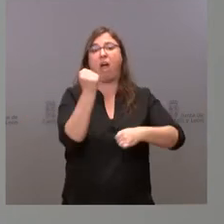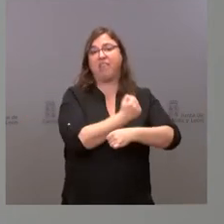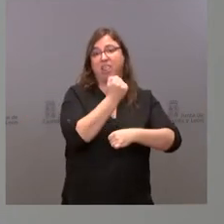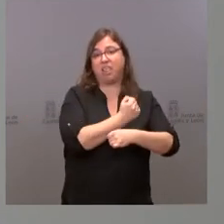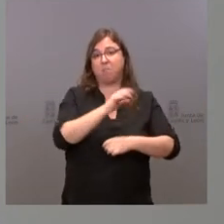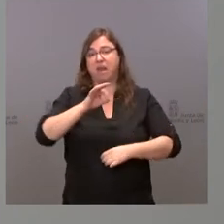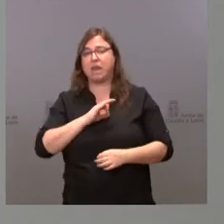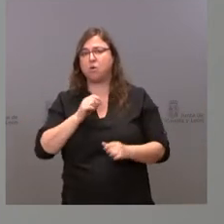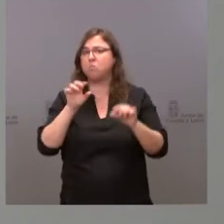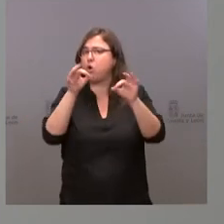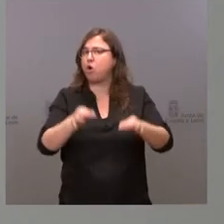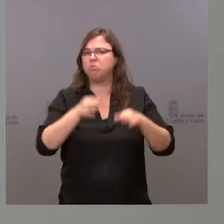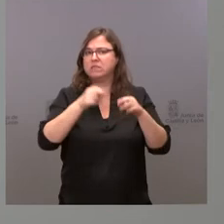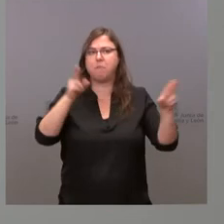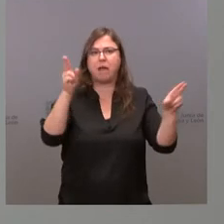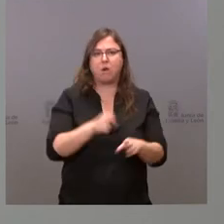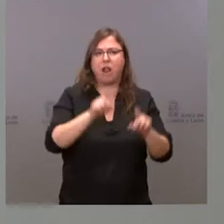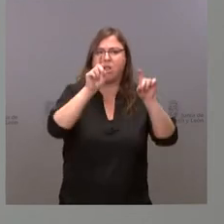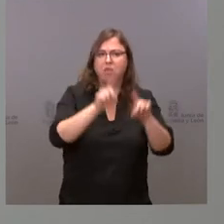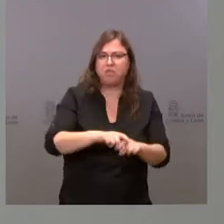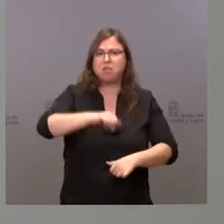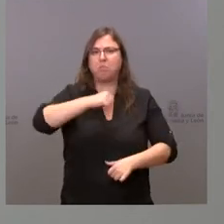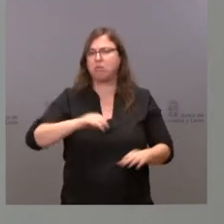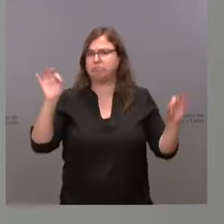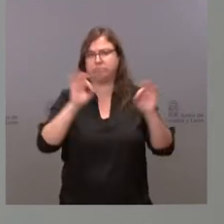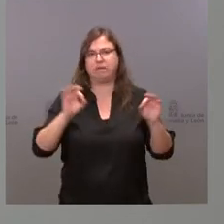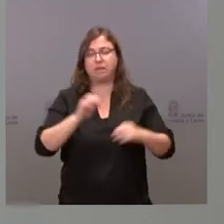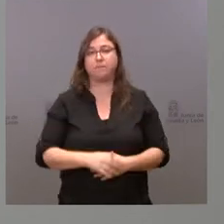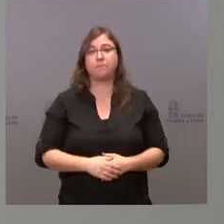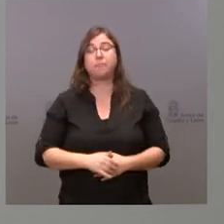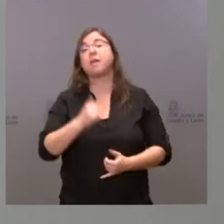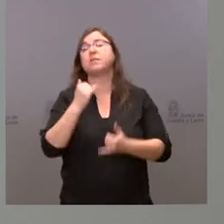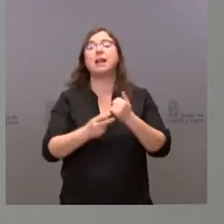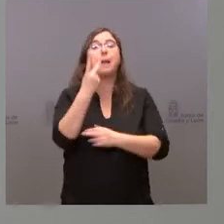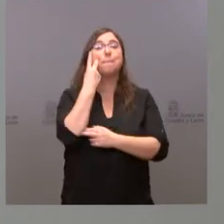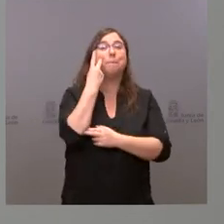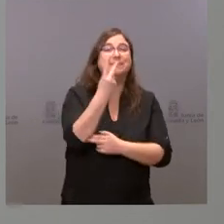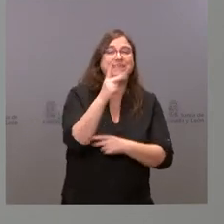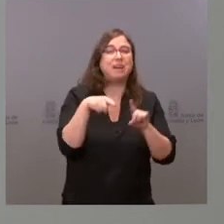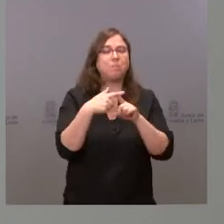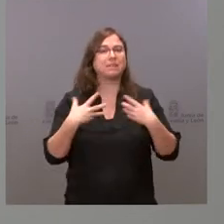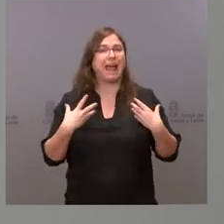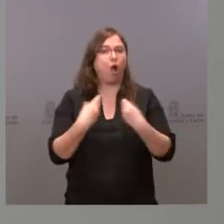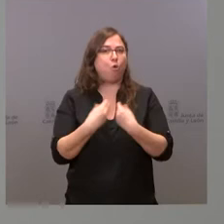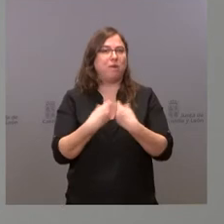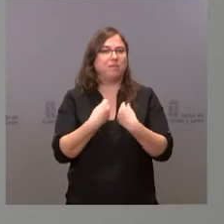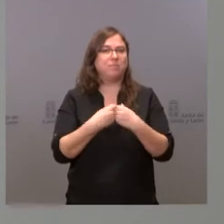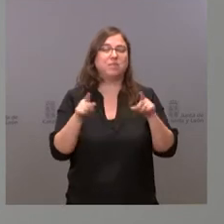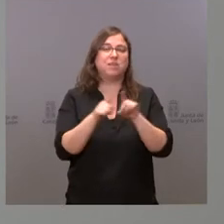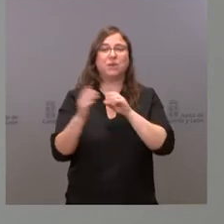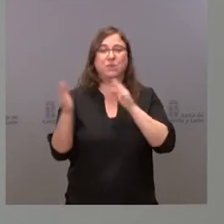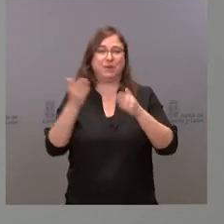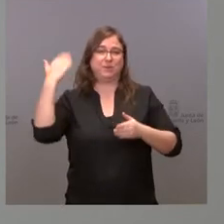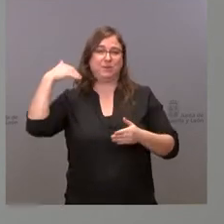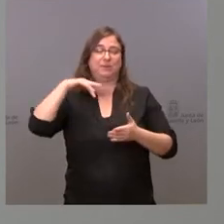principio de año tengo que comunicarles que efectivamente las visitas y acompañamientos como ya sucedió en otros picos de las diferentes olas